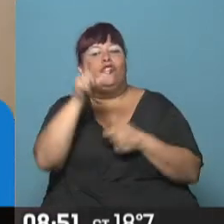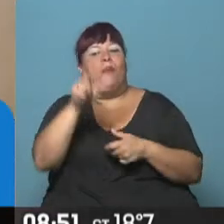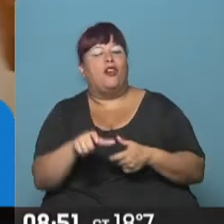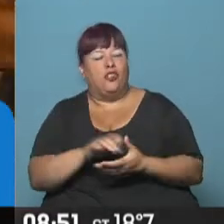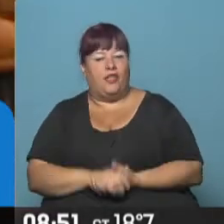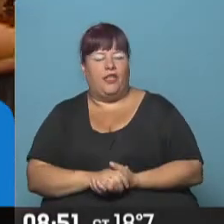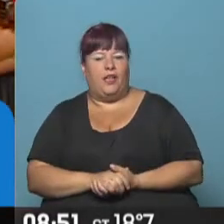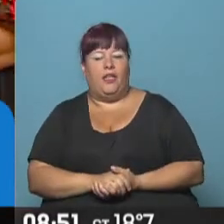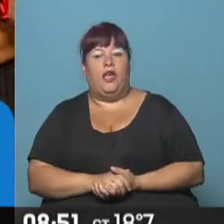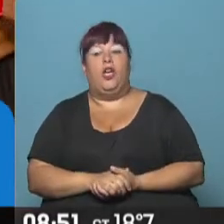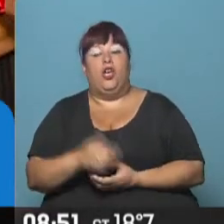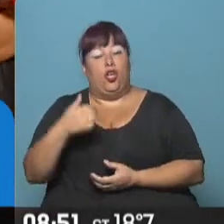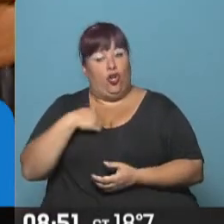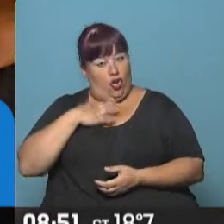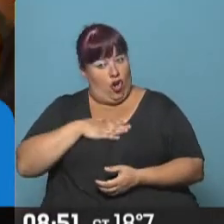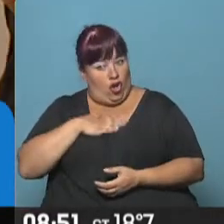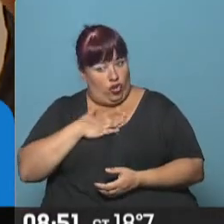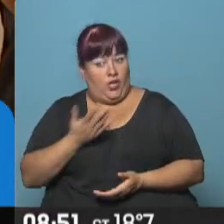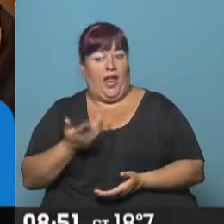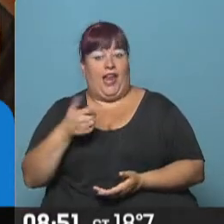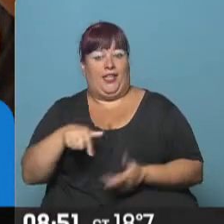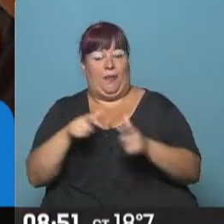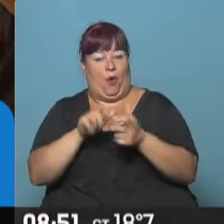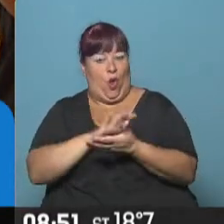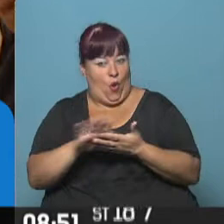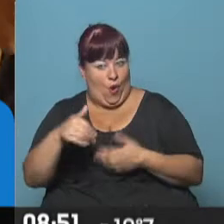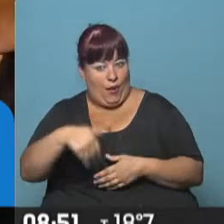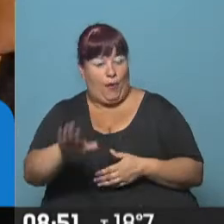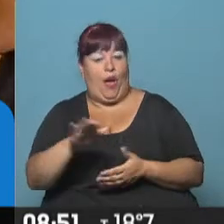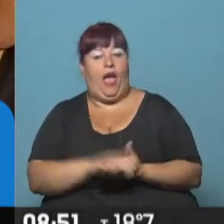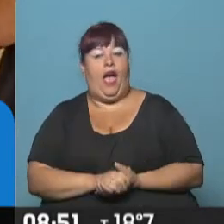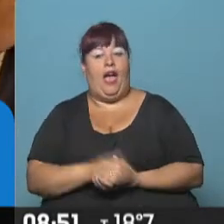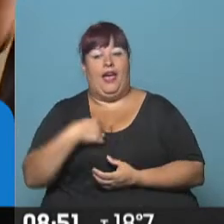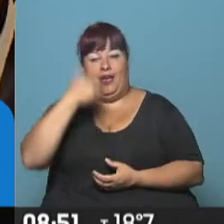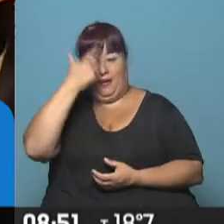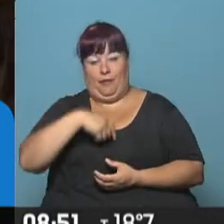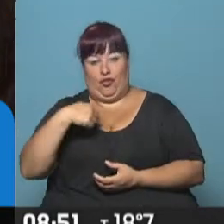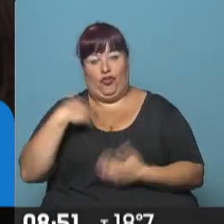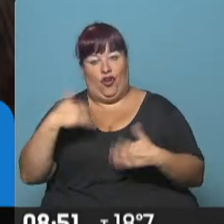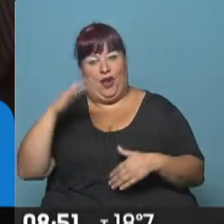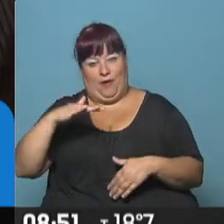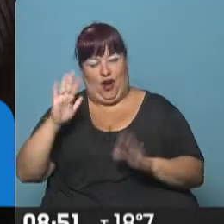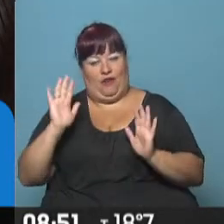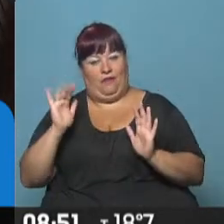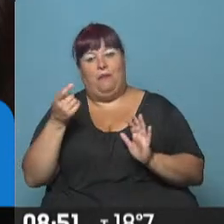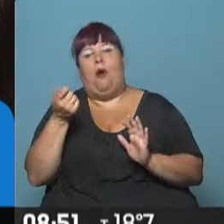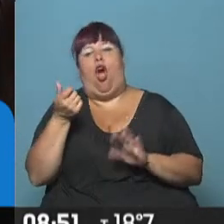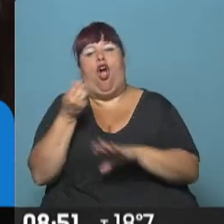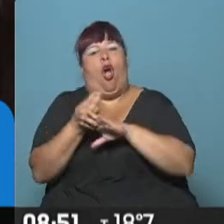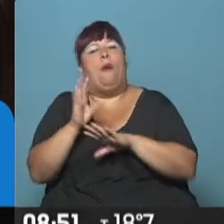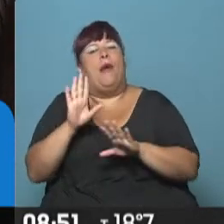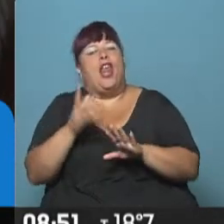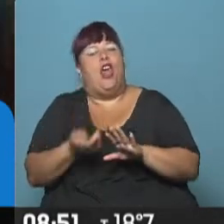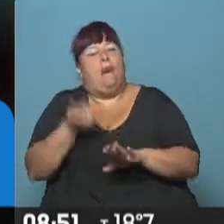personaje. Estoy contento que se estrene esta peli, que mi personaje es bastante chico, pero fue una linda